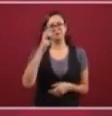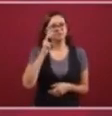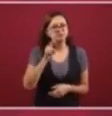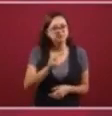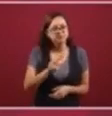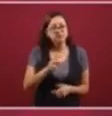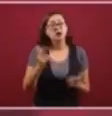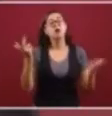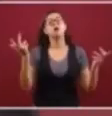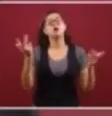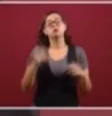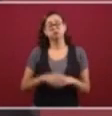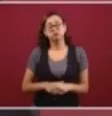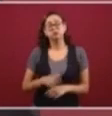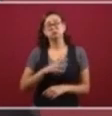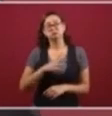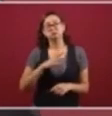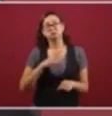Ahí me enteré.